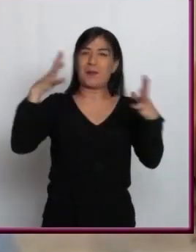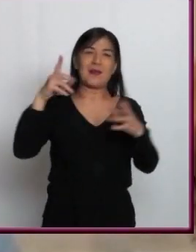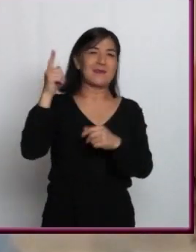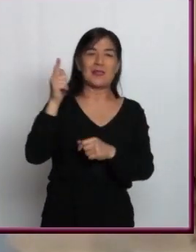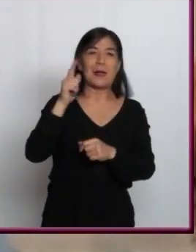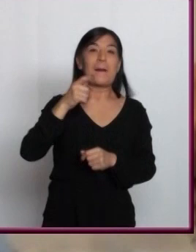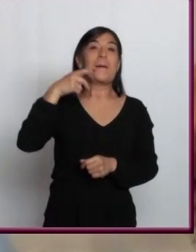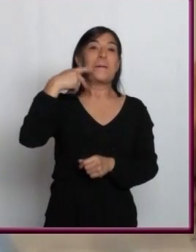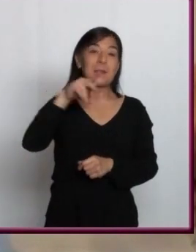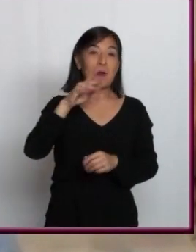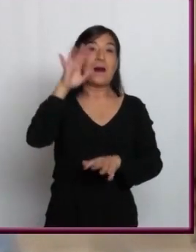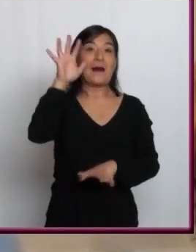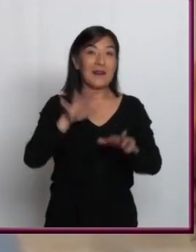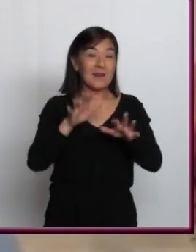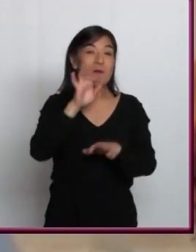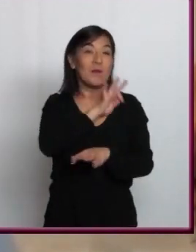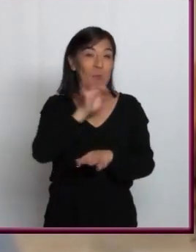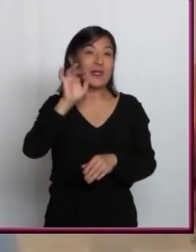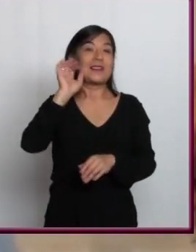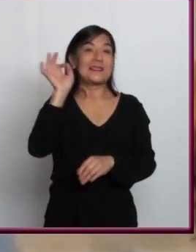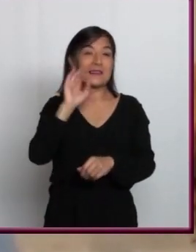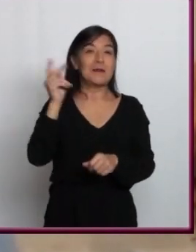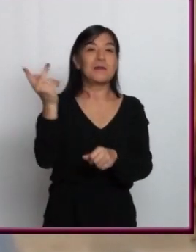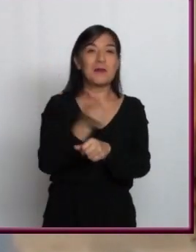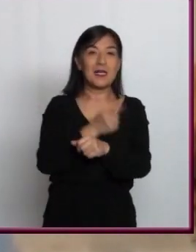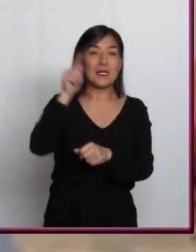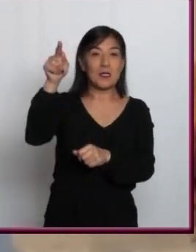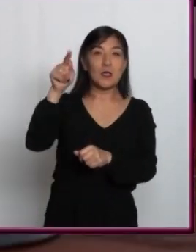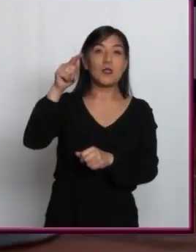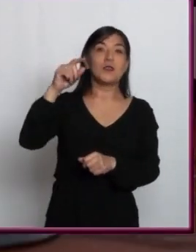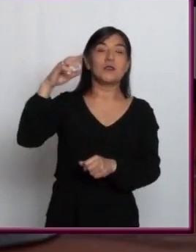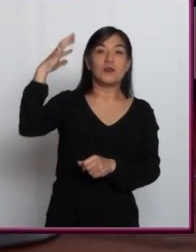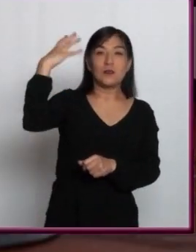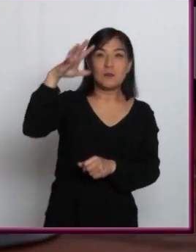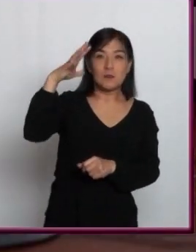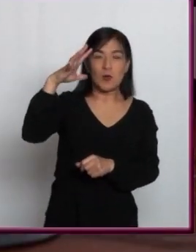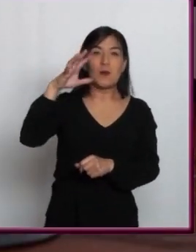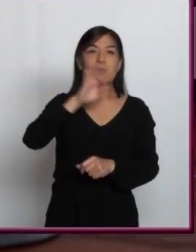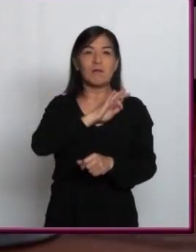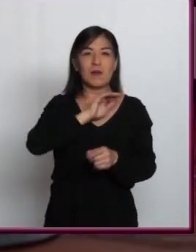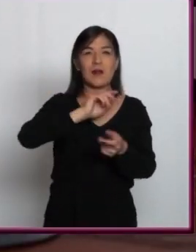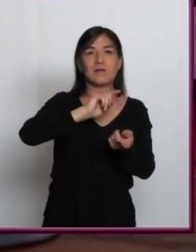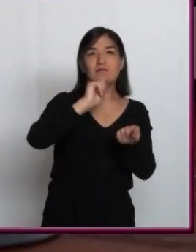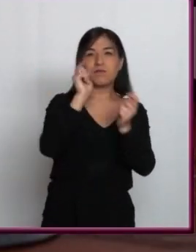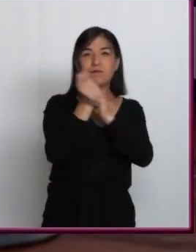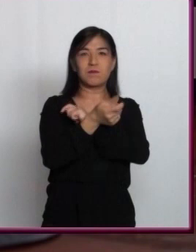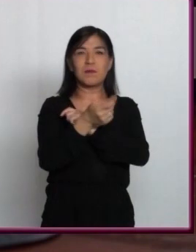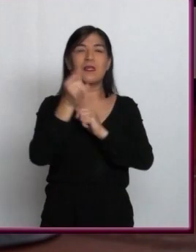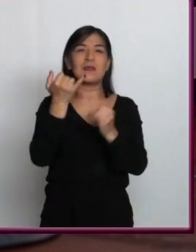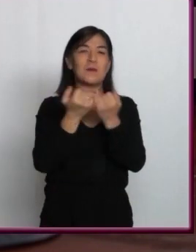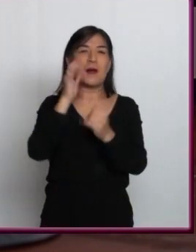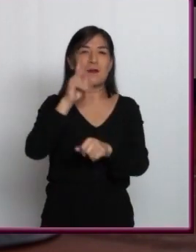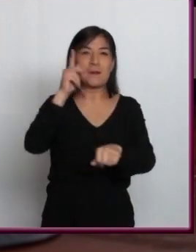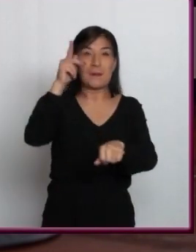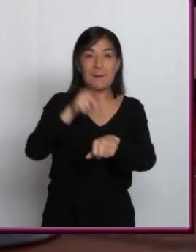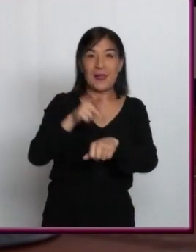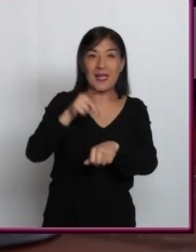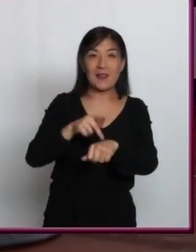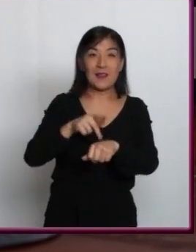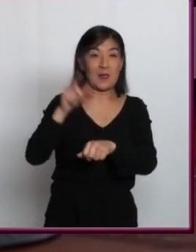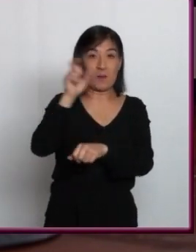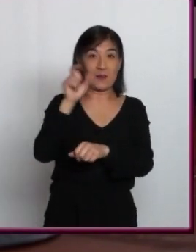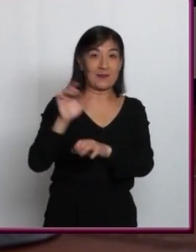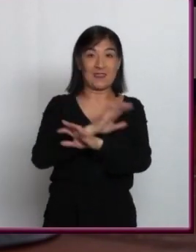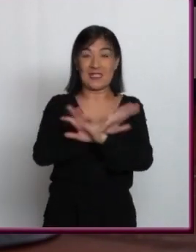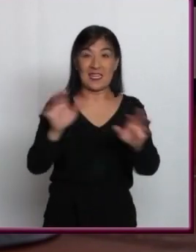algún momento el Sol se va a convertir en una gigante roja y cuando se expanda, cuando llegue a esa fase y